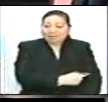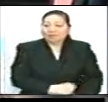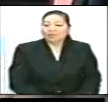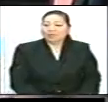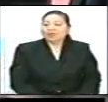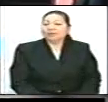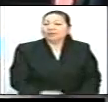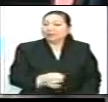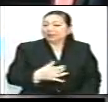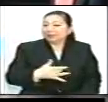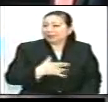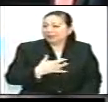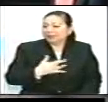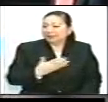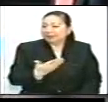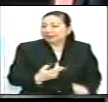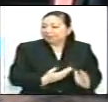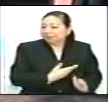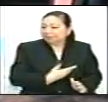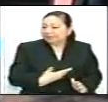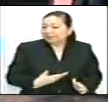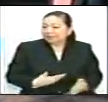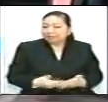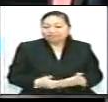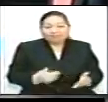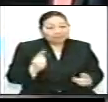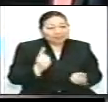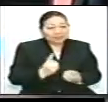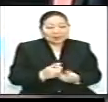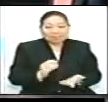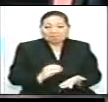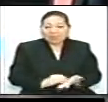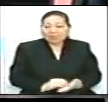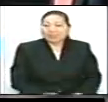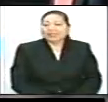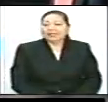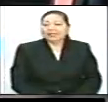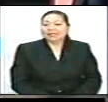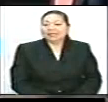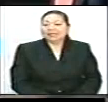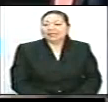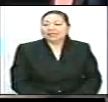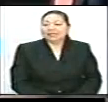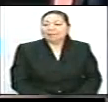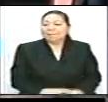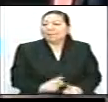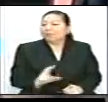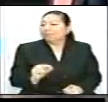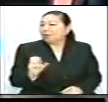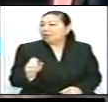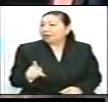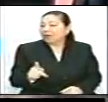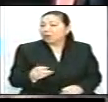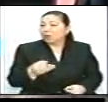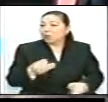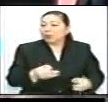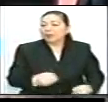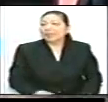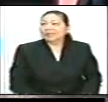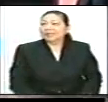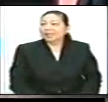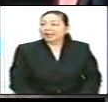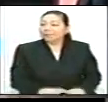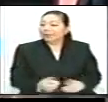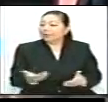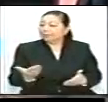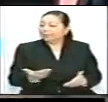serle sincero, ministro, a través de la presidencia, han tenido un objetivo claro para algunos de nosotros, y es, ok, tema judicial, perfecto,